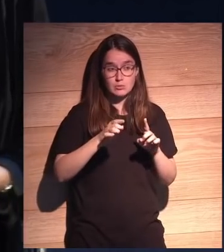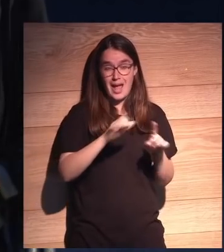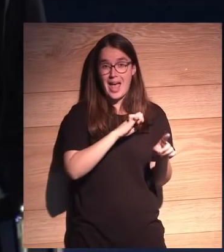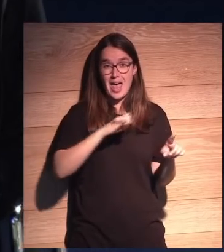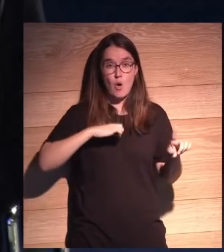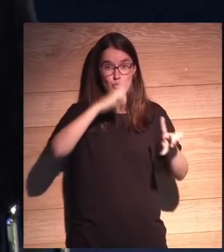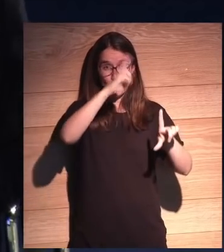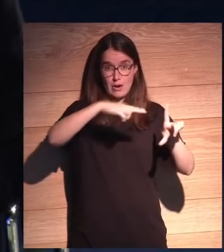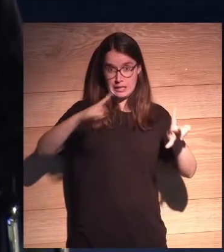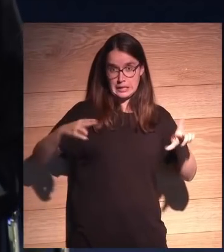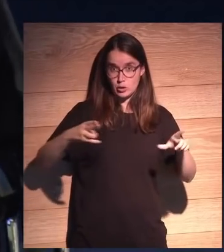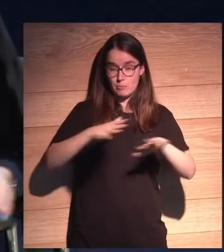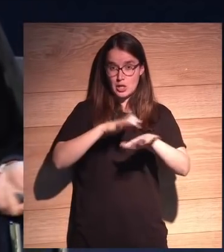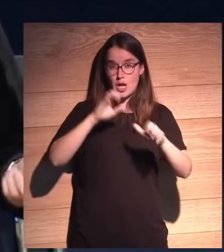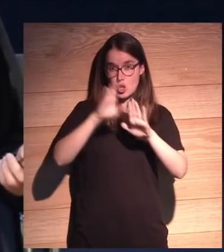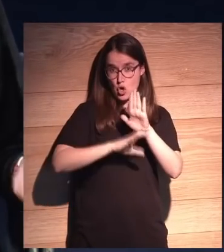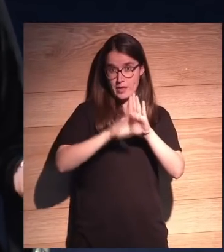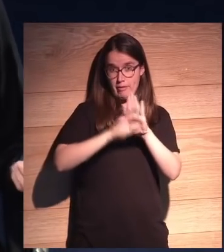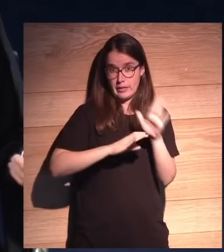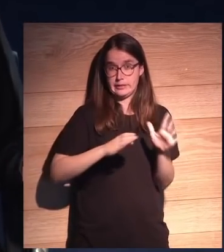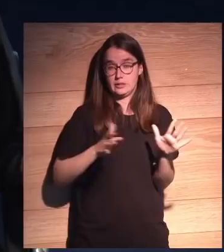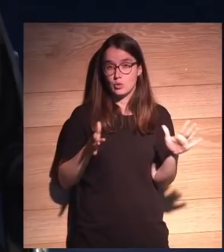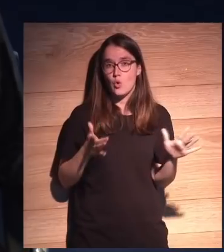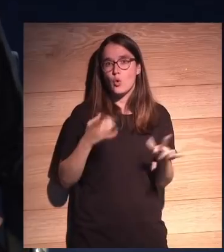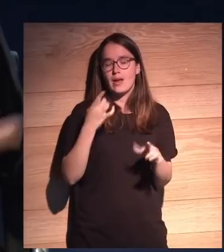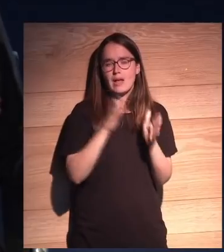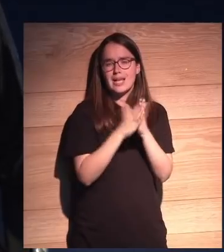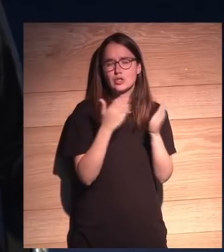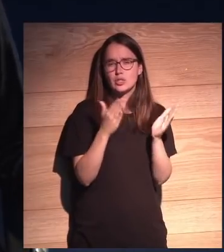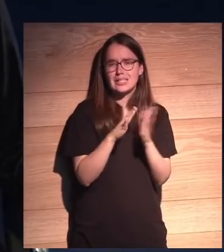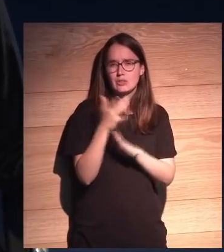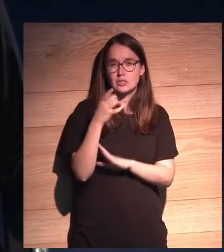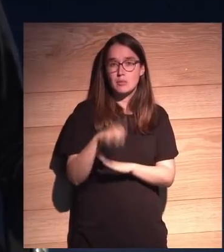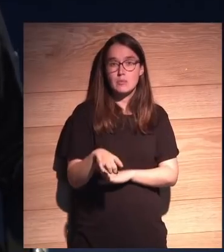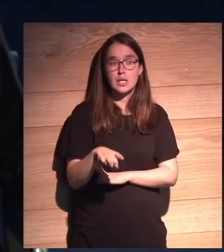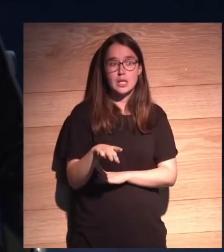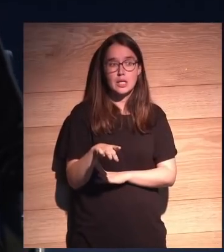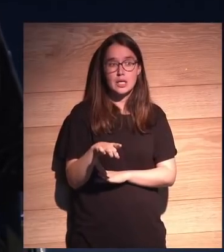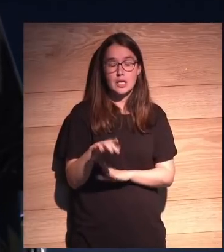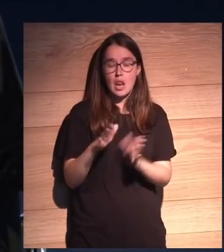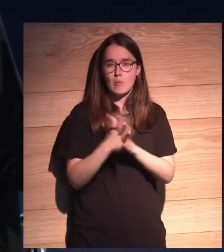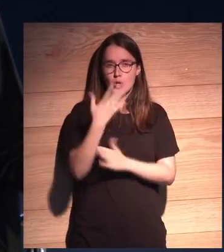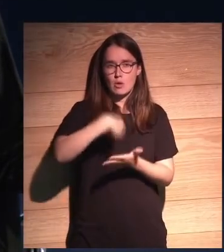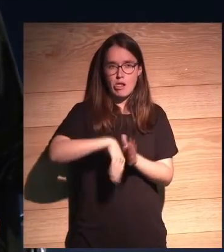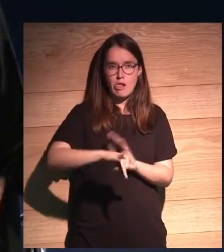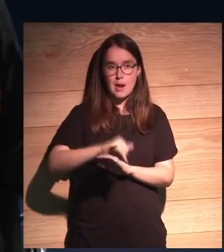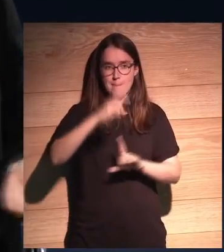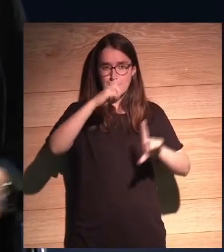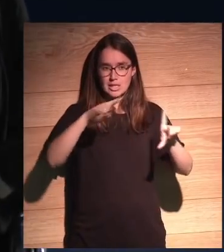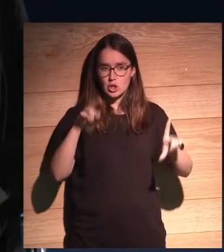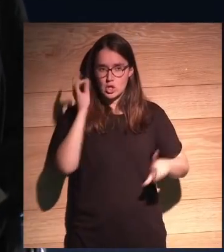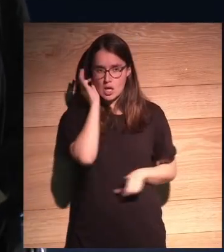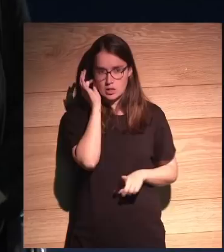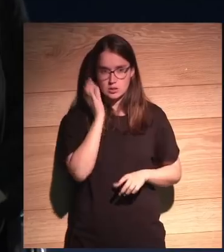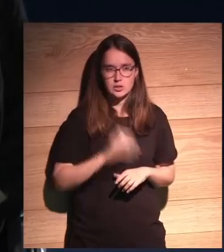autorretrataron. Además, en los códices, bueno, una de esas obras está también presente en este libro, en Pintoras,